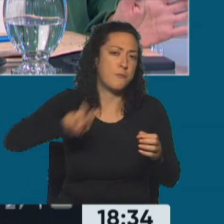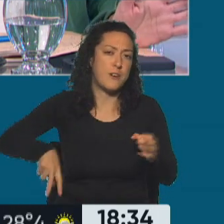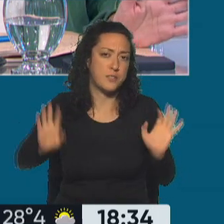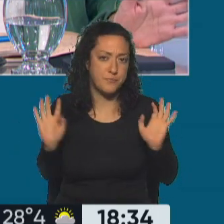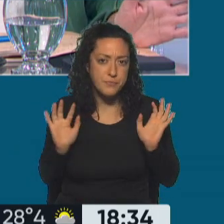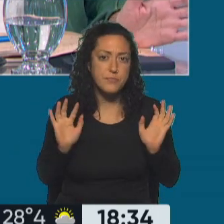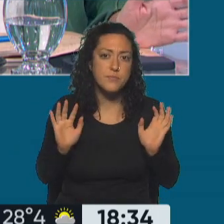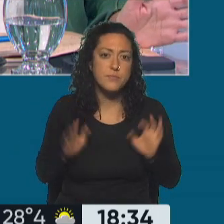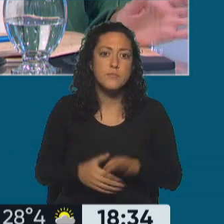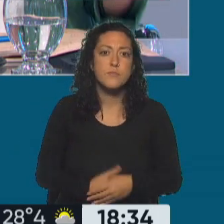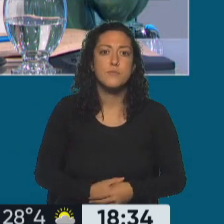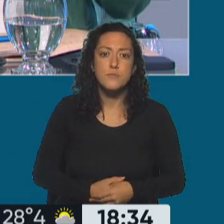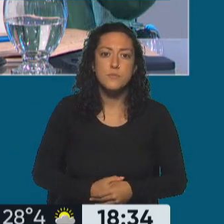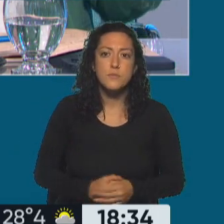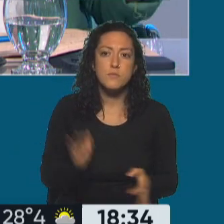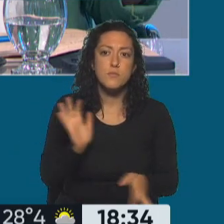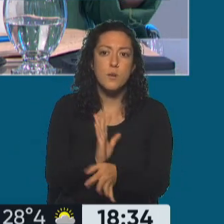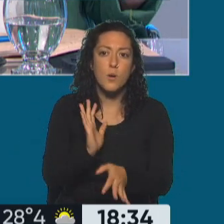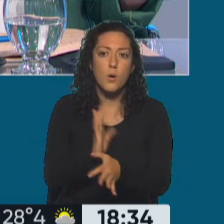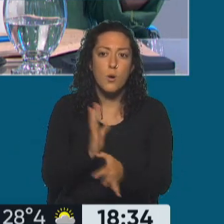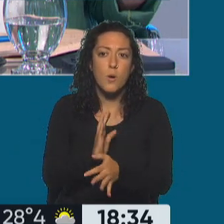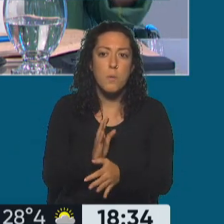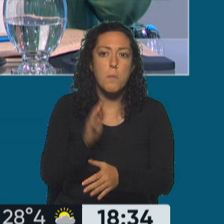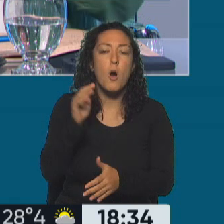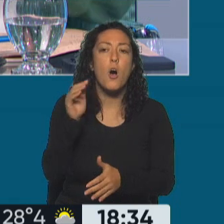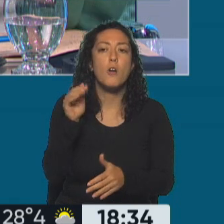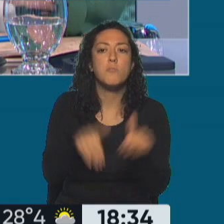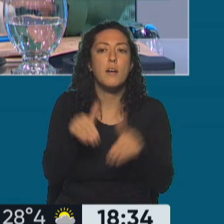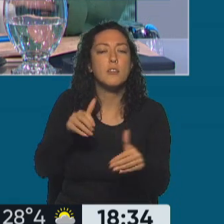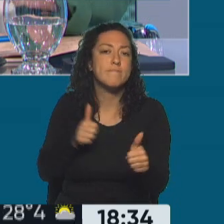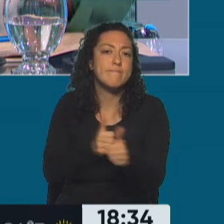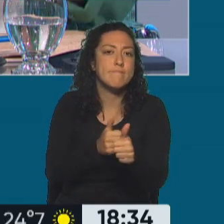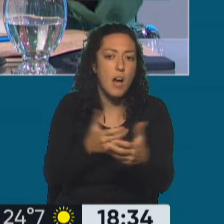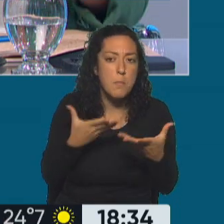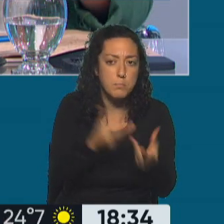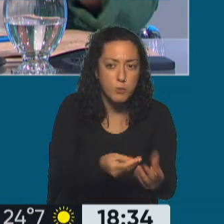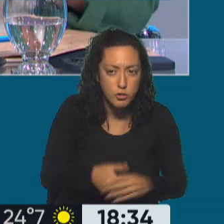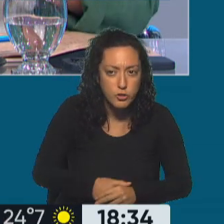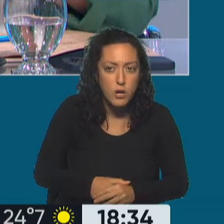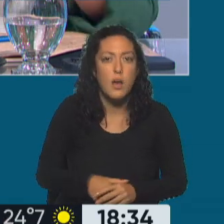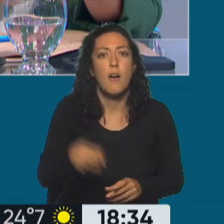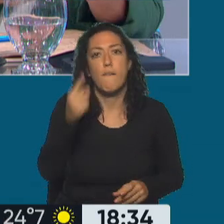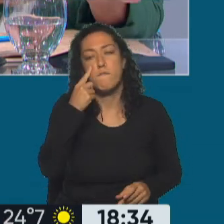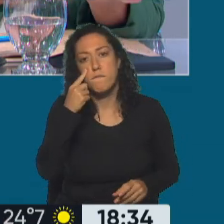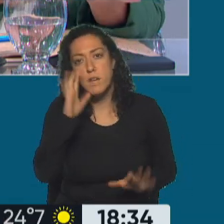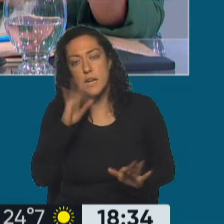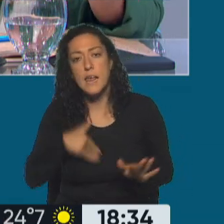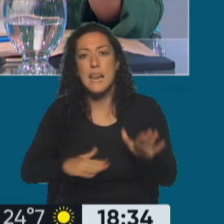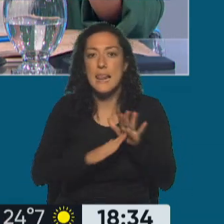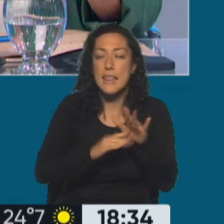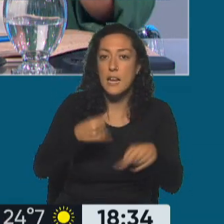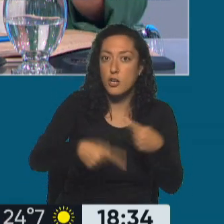de convertirse en una especie de Gran elector creo que la gran pregunta hoy es si podrá o no podrá mantener el liderazgo